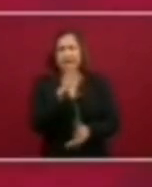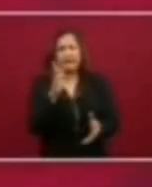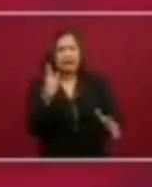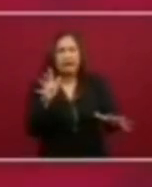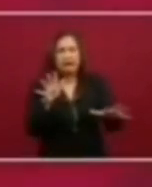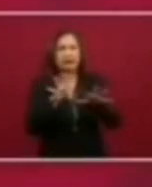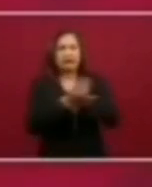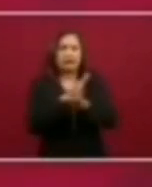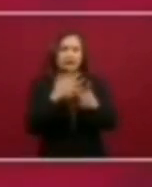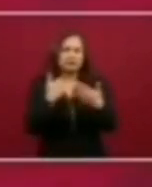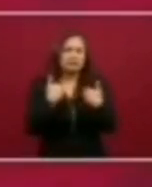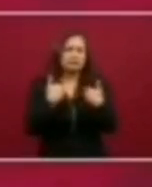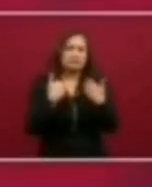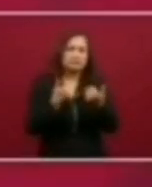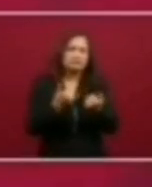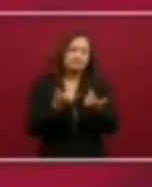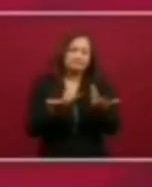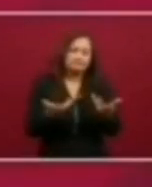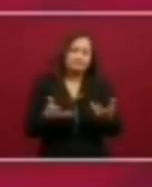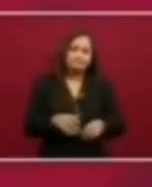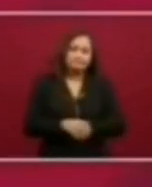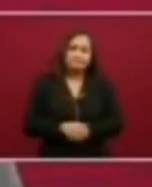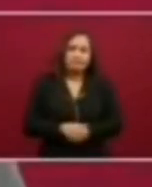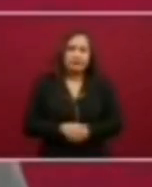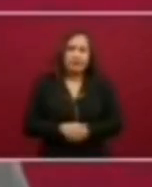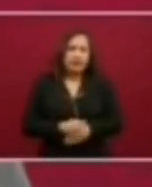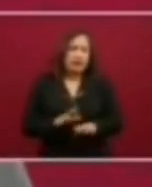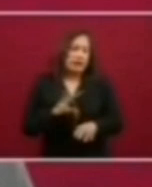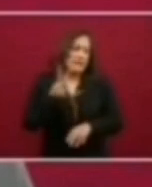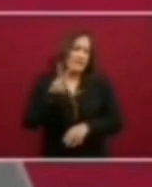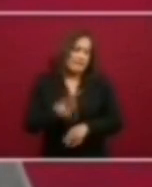rectificación, si no de inmediato,